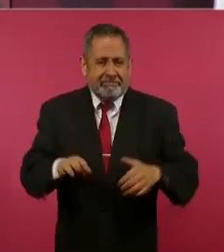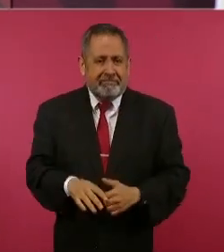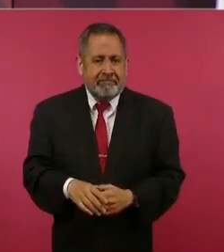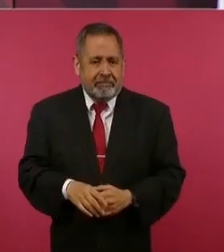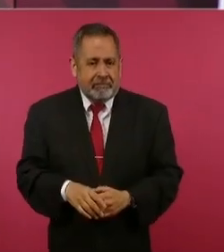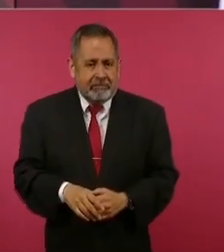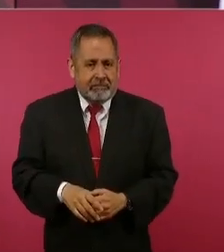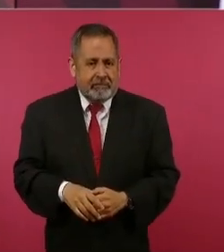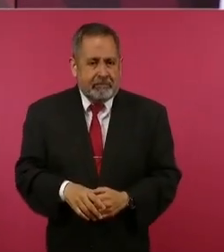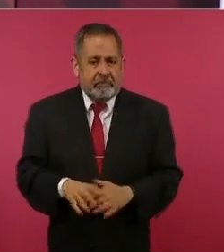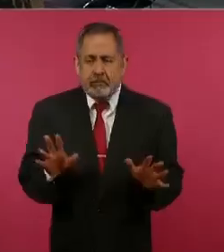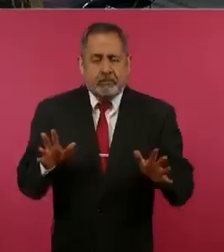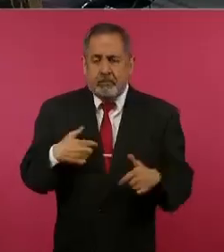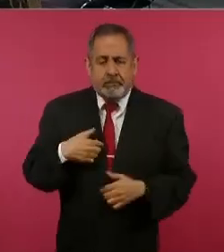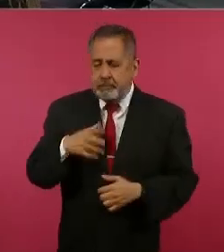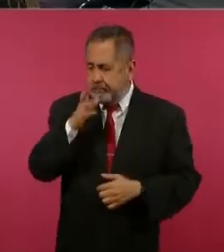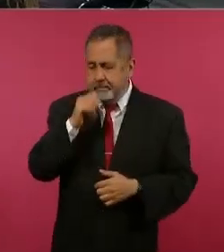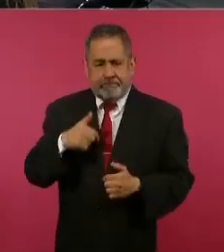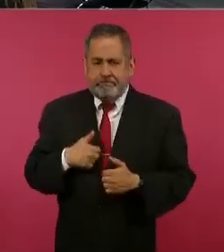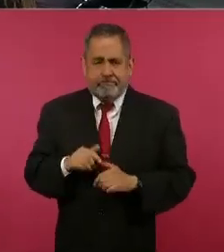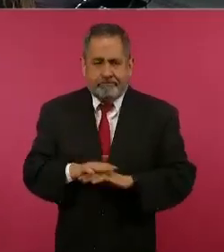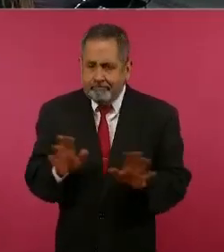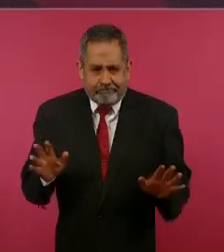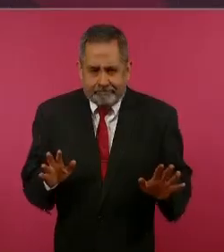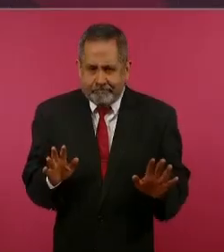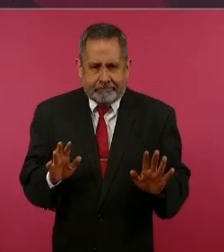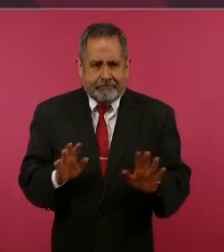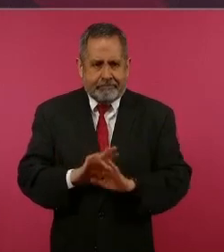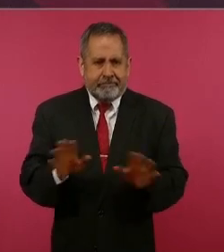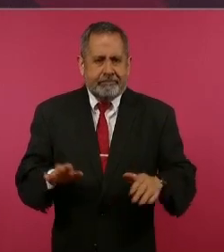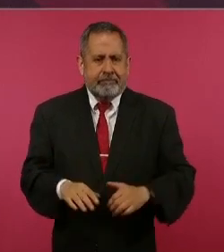Y ya no voy a poder